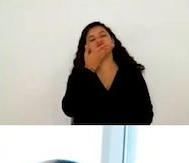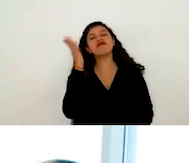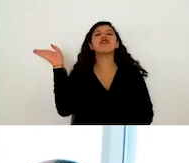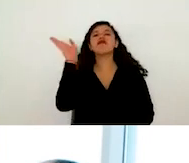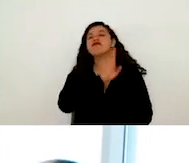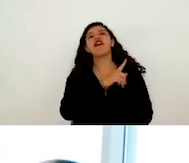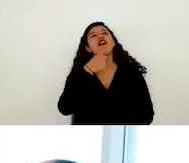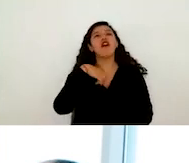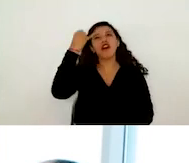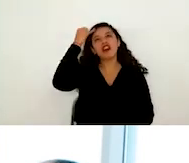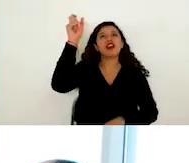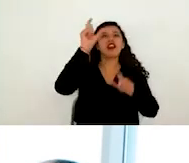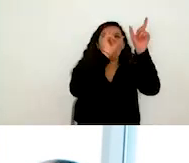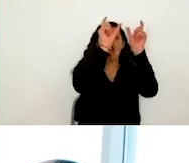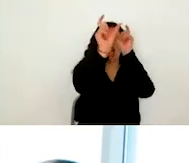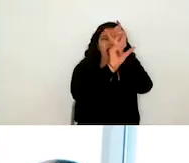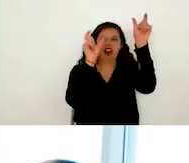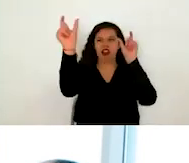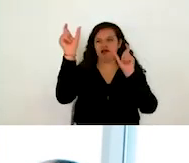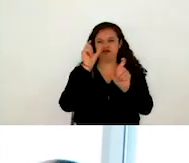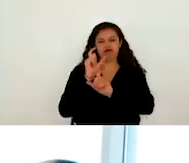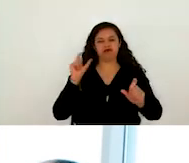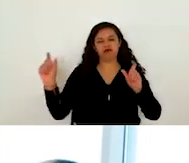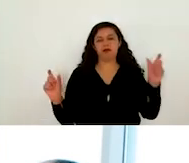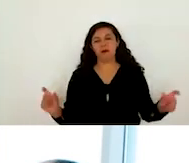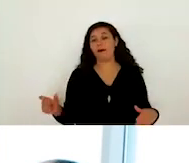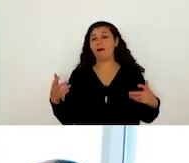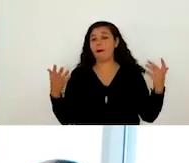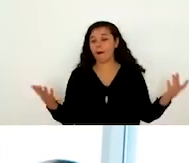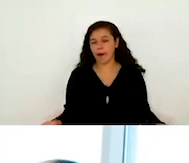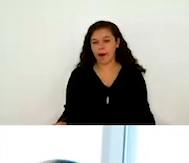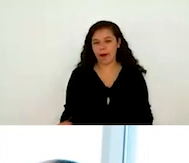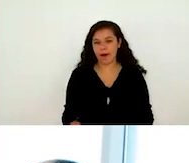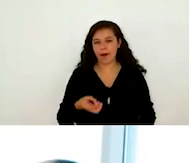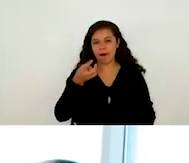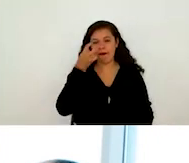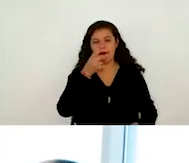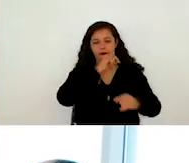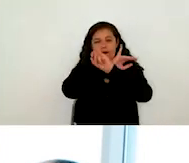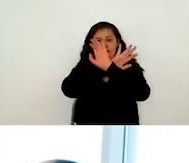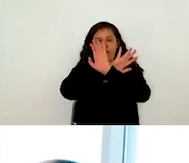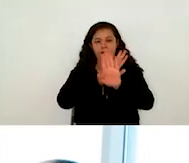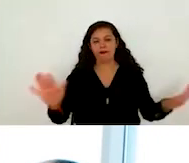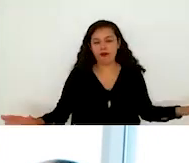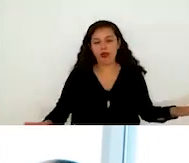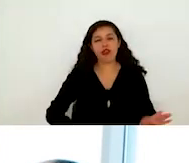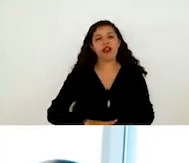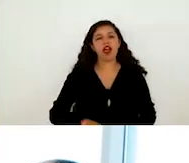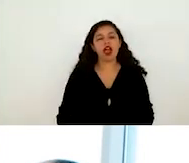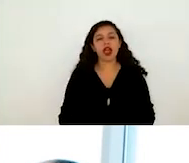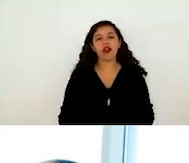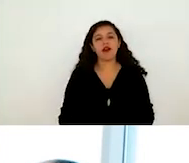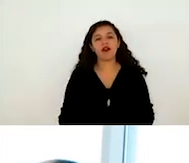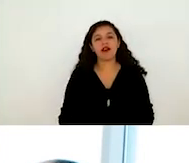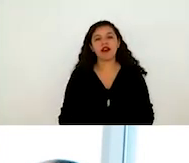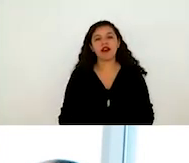las ideas o la información créanme que se está mal esa información le va a llegar tal como le